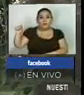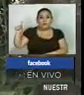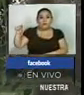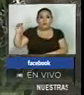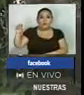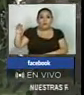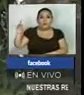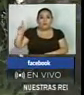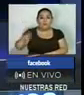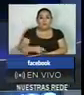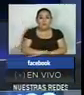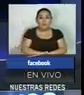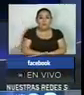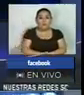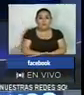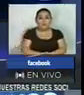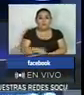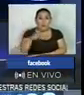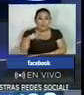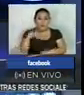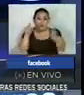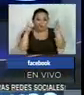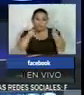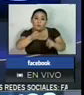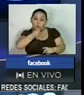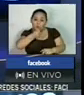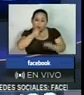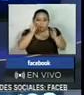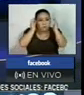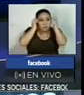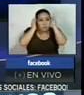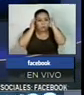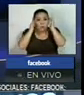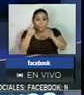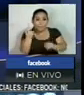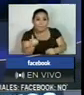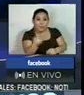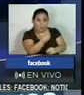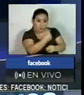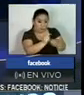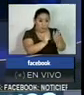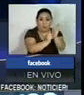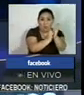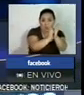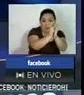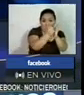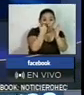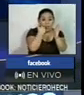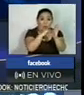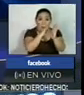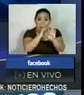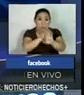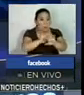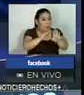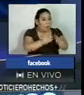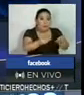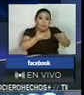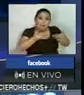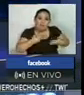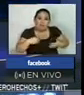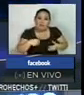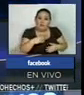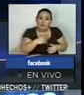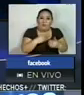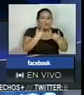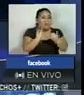Hechos. Y el siguiente es un tema preocupante. Pacientes con cáncer se están quedando sin recibir su tratamiento por diversos